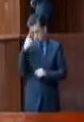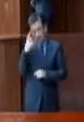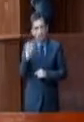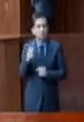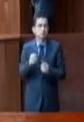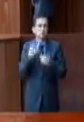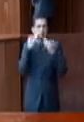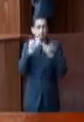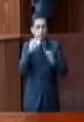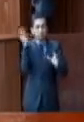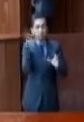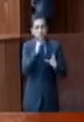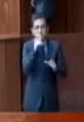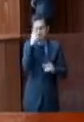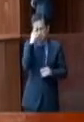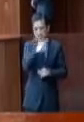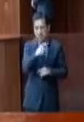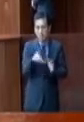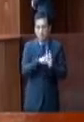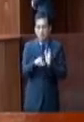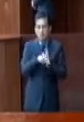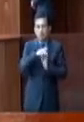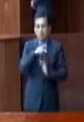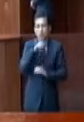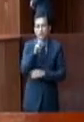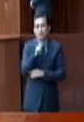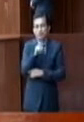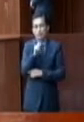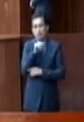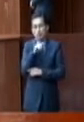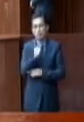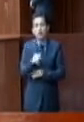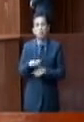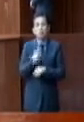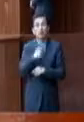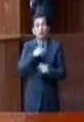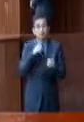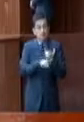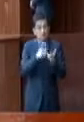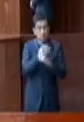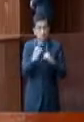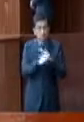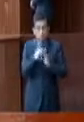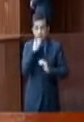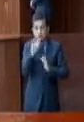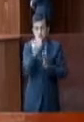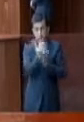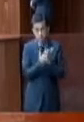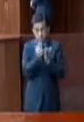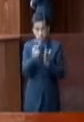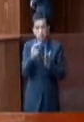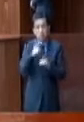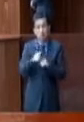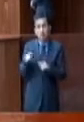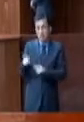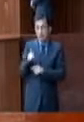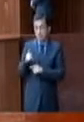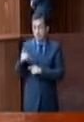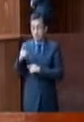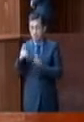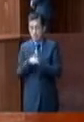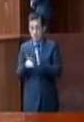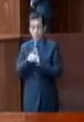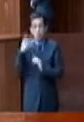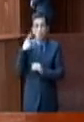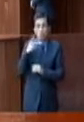de la portada del periódico reforma pues el contenido en ella se presenta corresponde a la información publicada por los periódicos pueblaonline y la jornada de